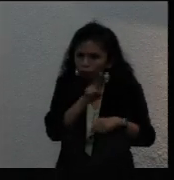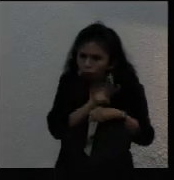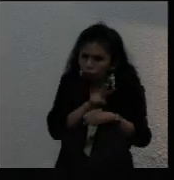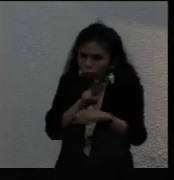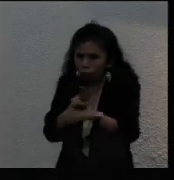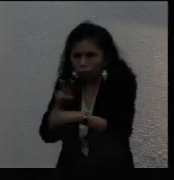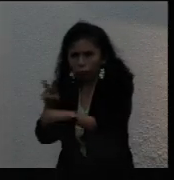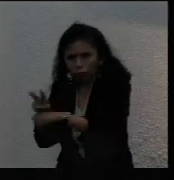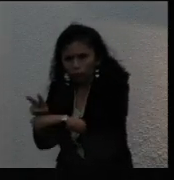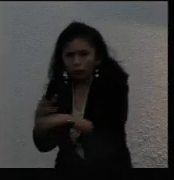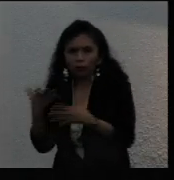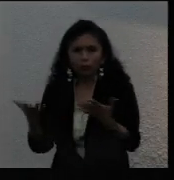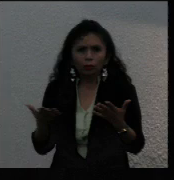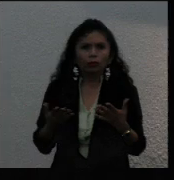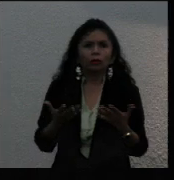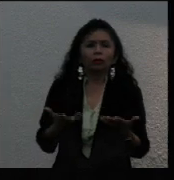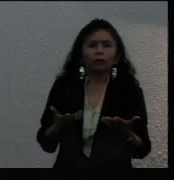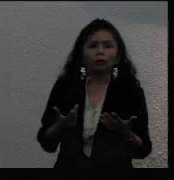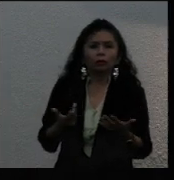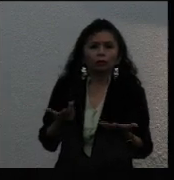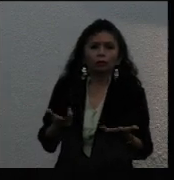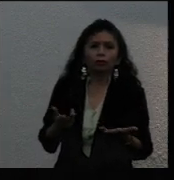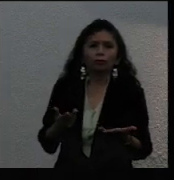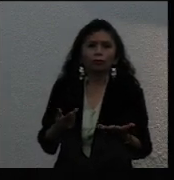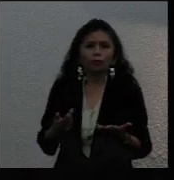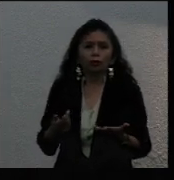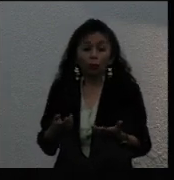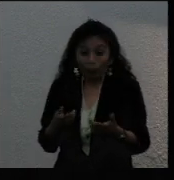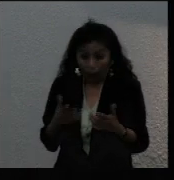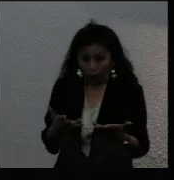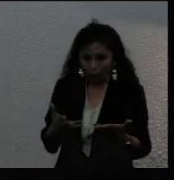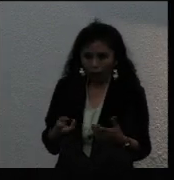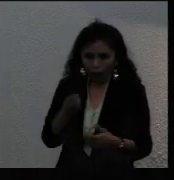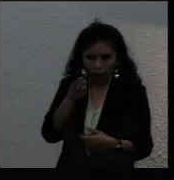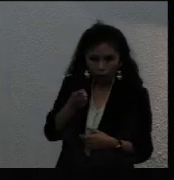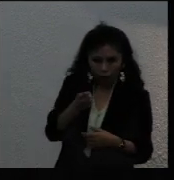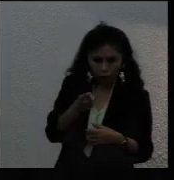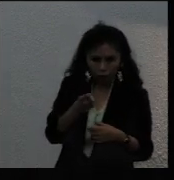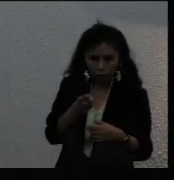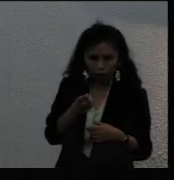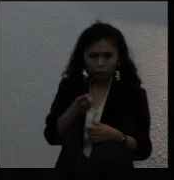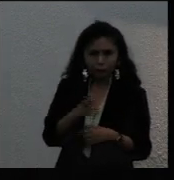actuar de los poderes del estado para garantizar con ello